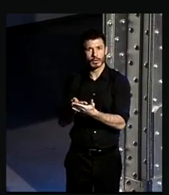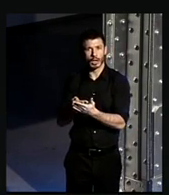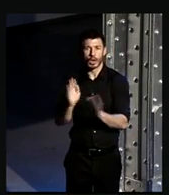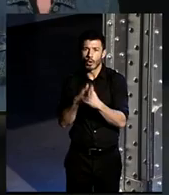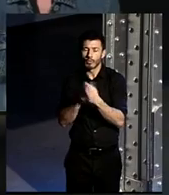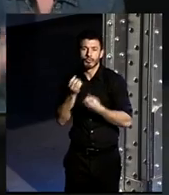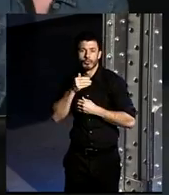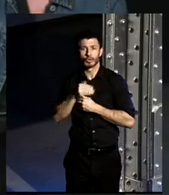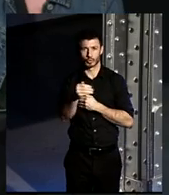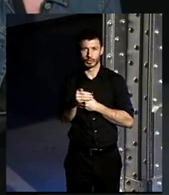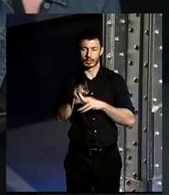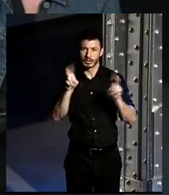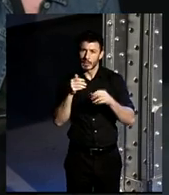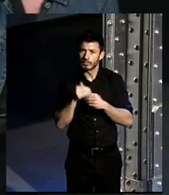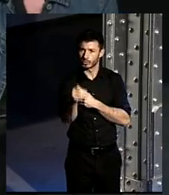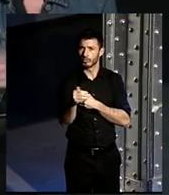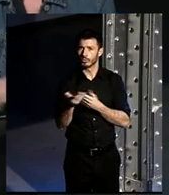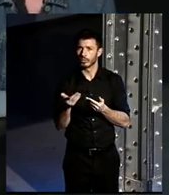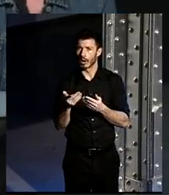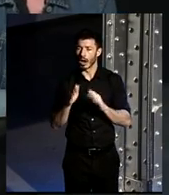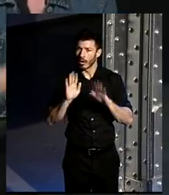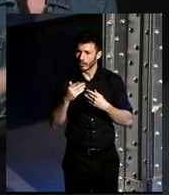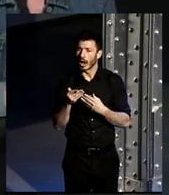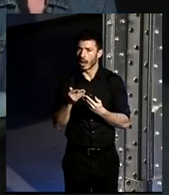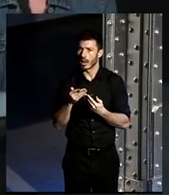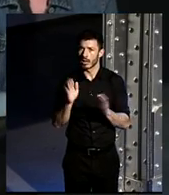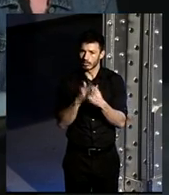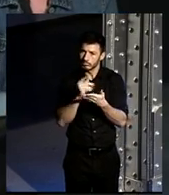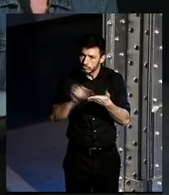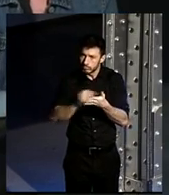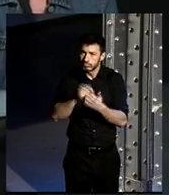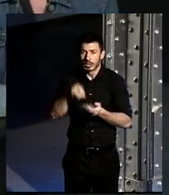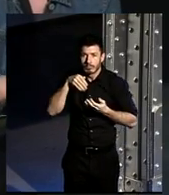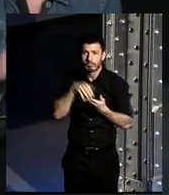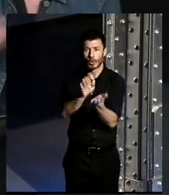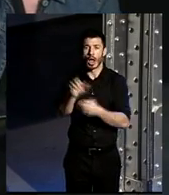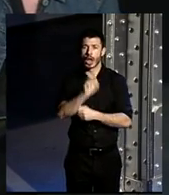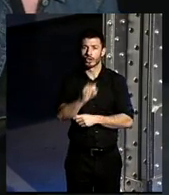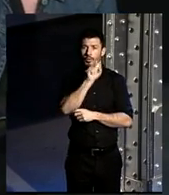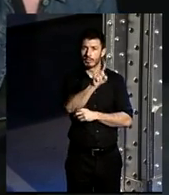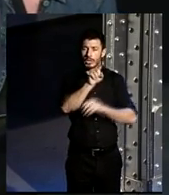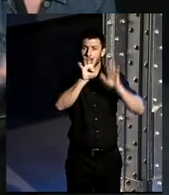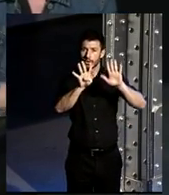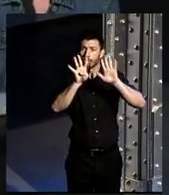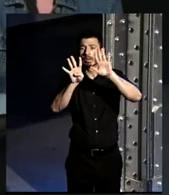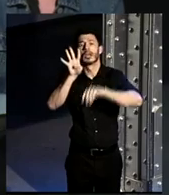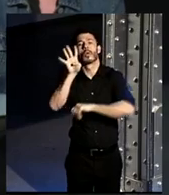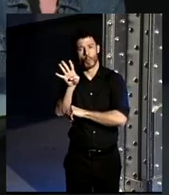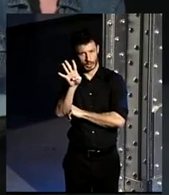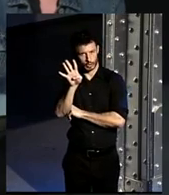y con un prólogo suyo se publicó finalmente ese relato en 1992, vendiéndose 94,